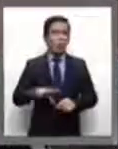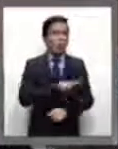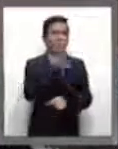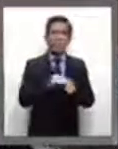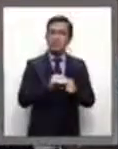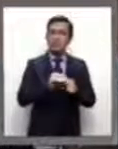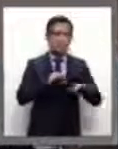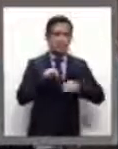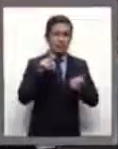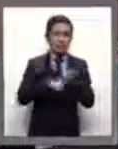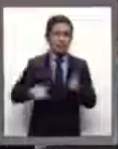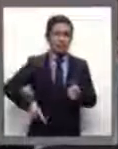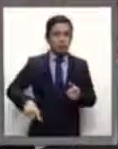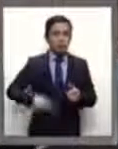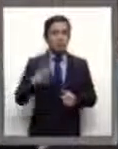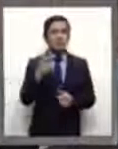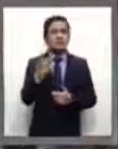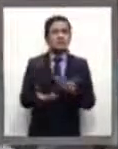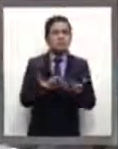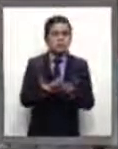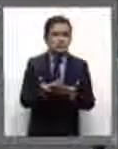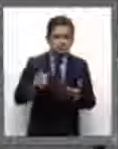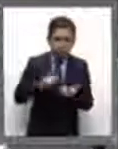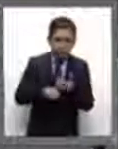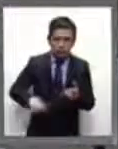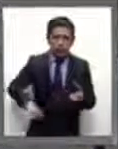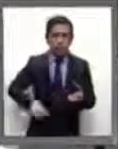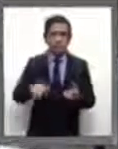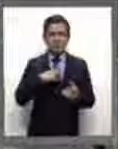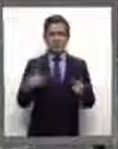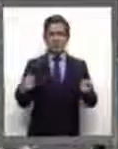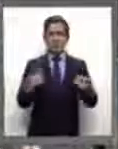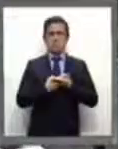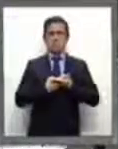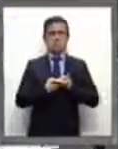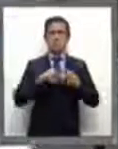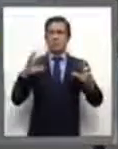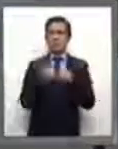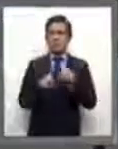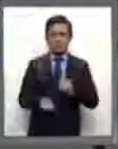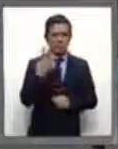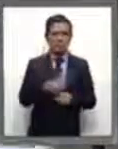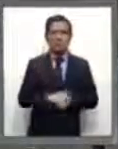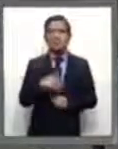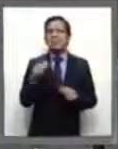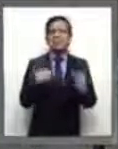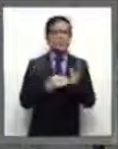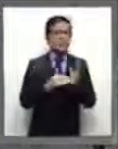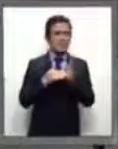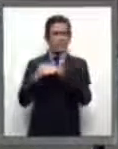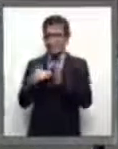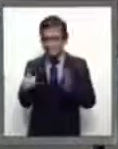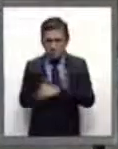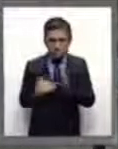Servicio Público Federal que tiene una inconsistencia total de miles de millones de pesos.